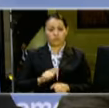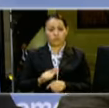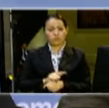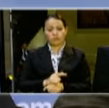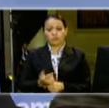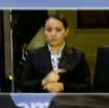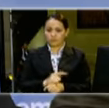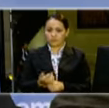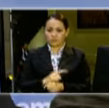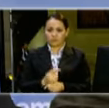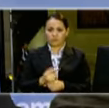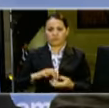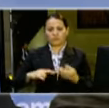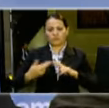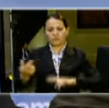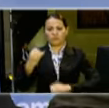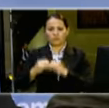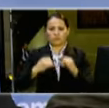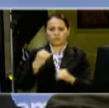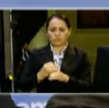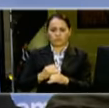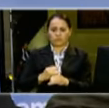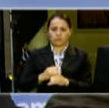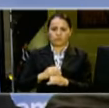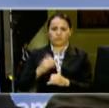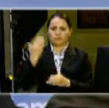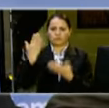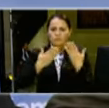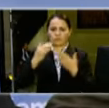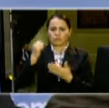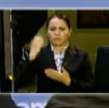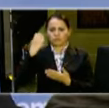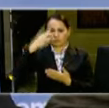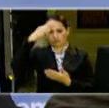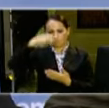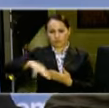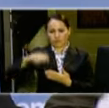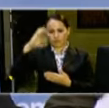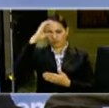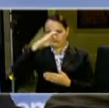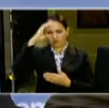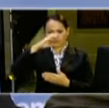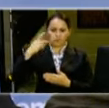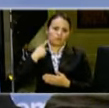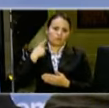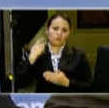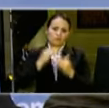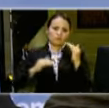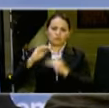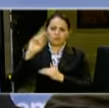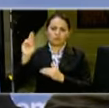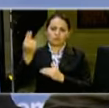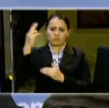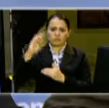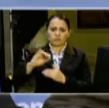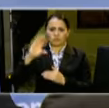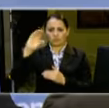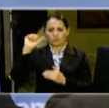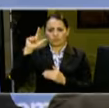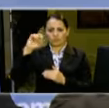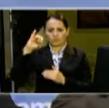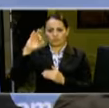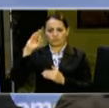Relaciones Internacionales por el Colegio de México, maestro en Ciencia Política por la Universidad de California en San Diego